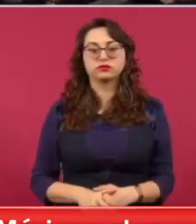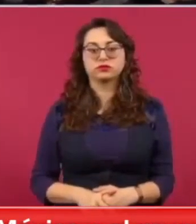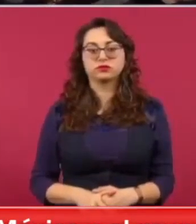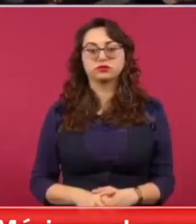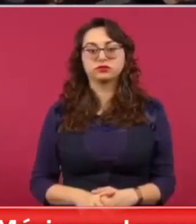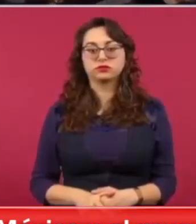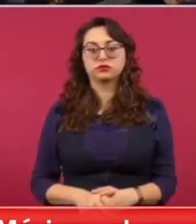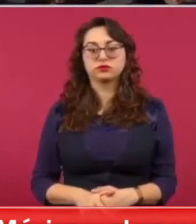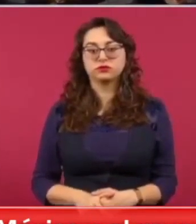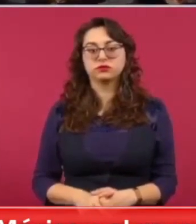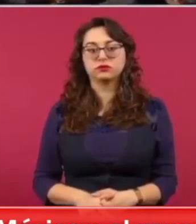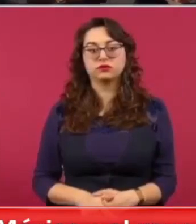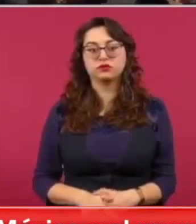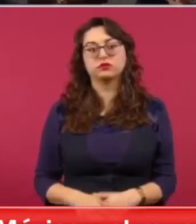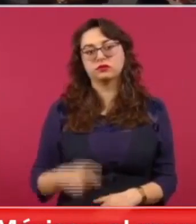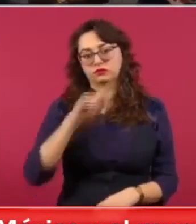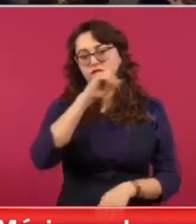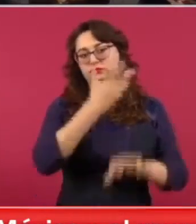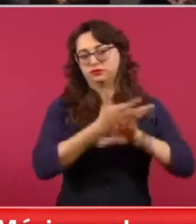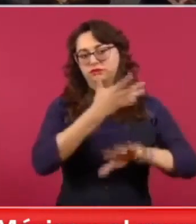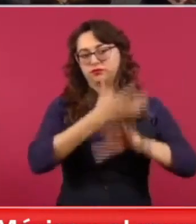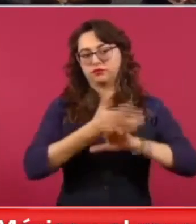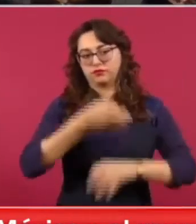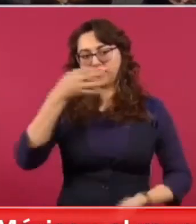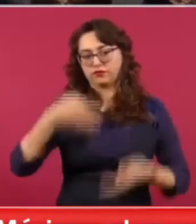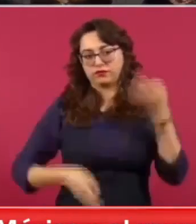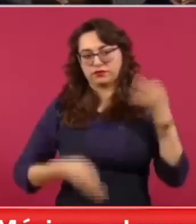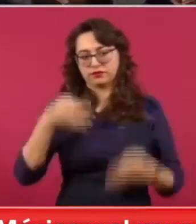Es el Departamento de Justicia de Estados Unidos.